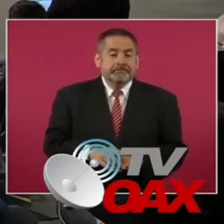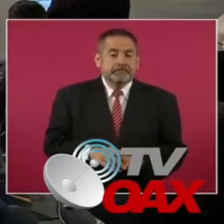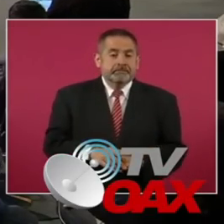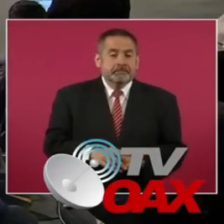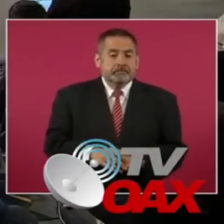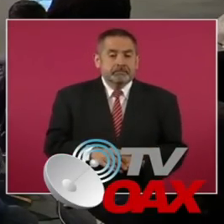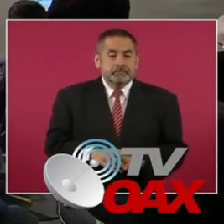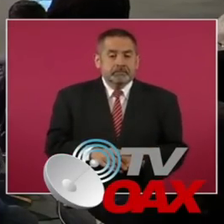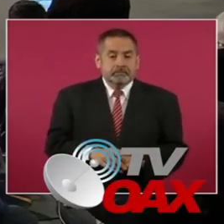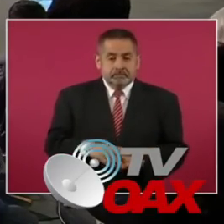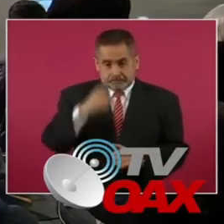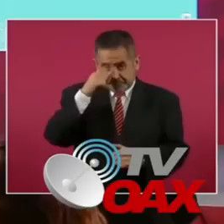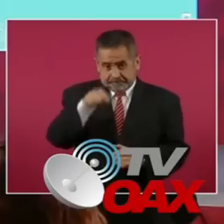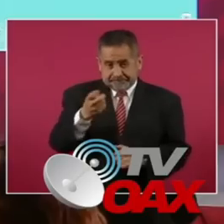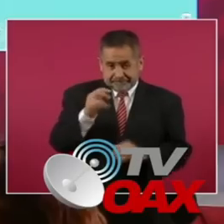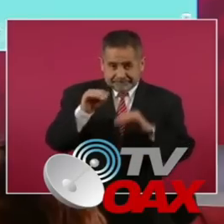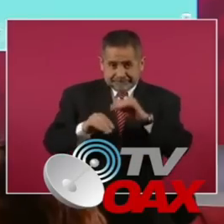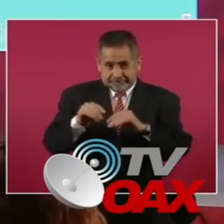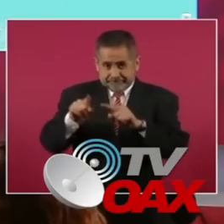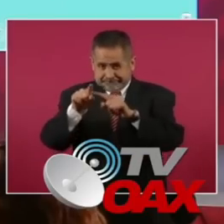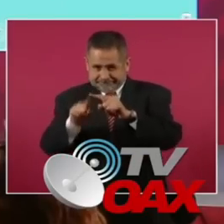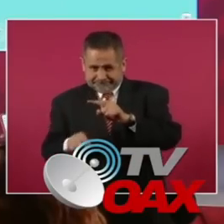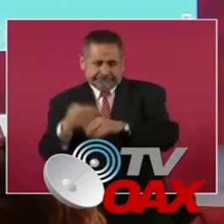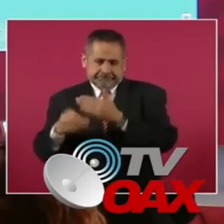que para este tramo